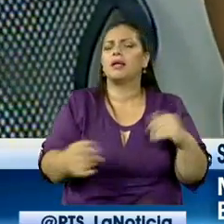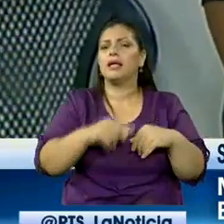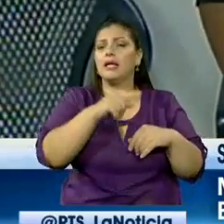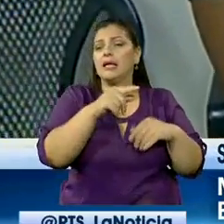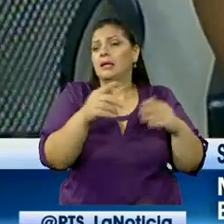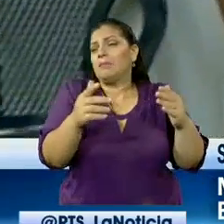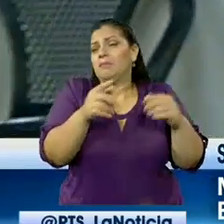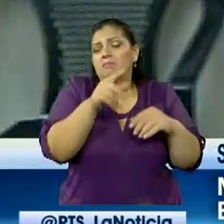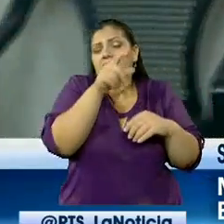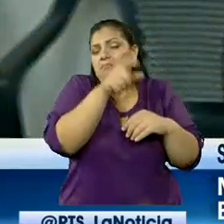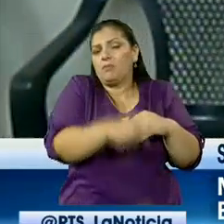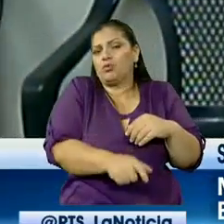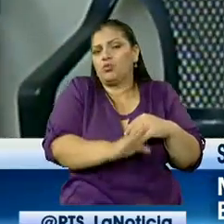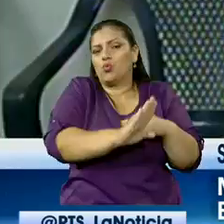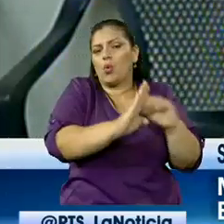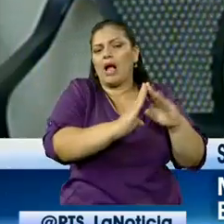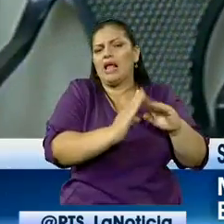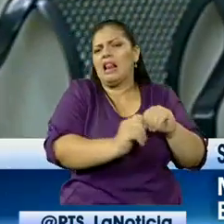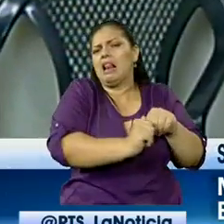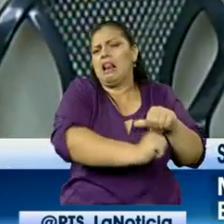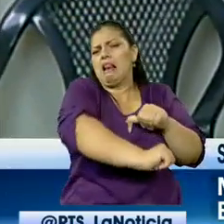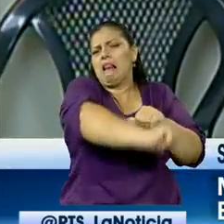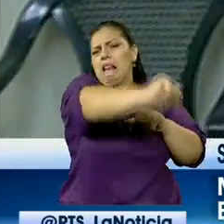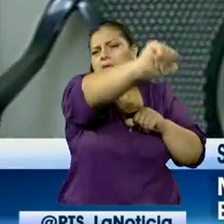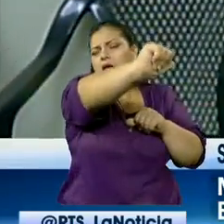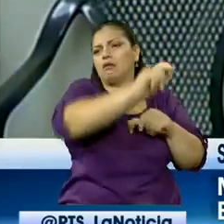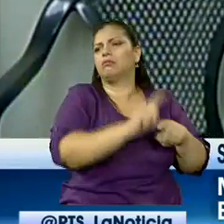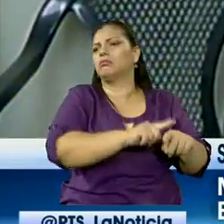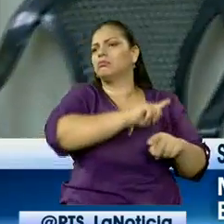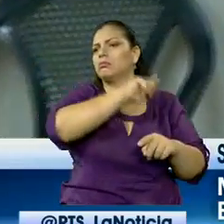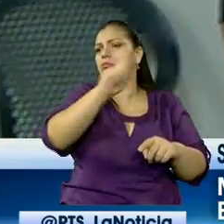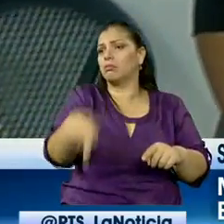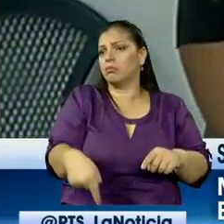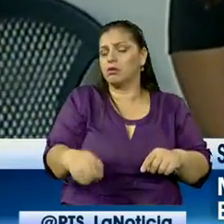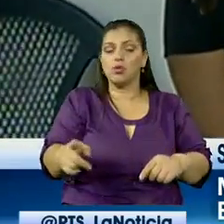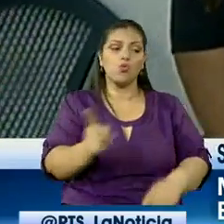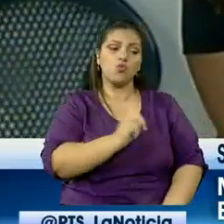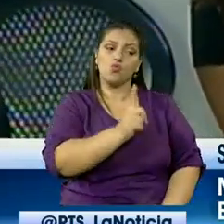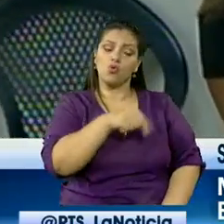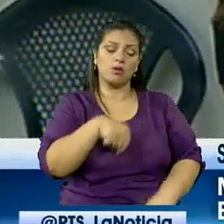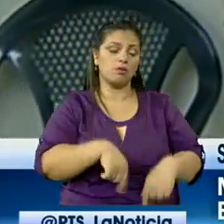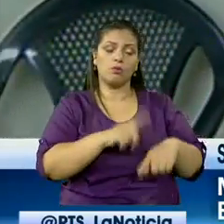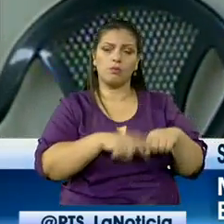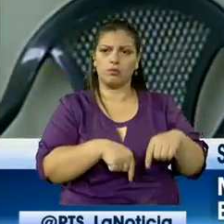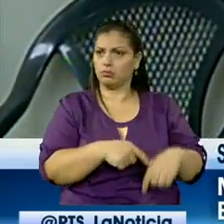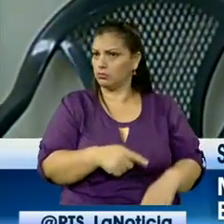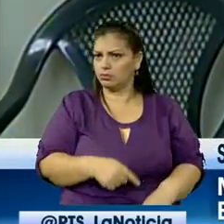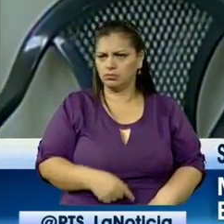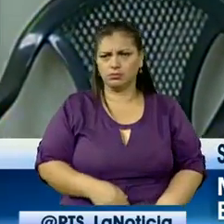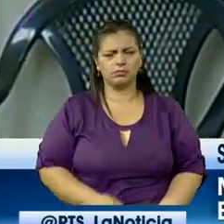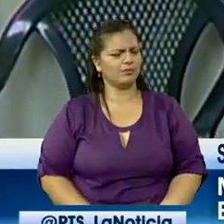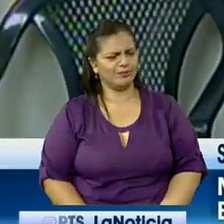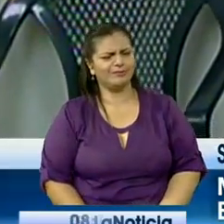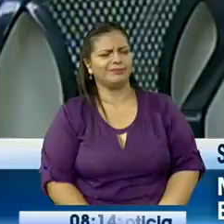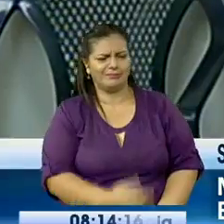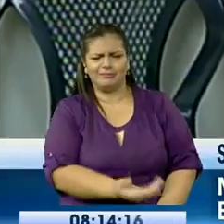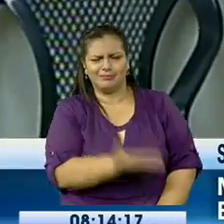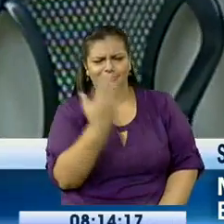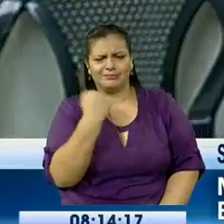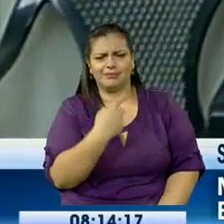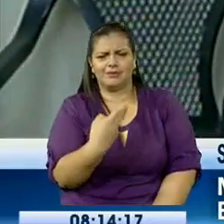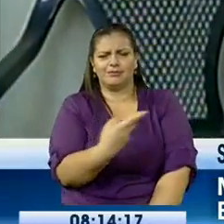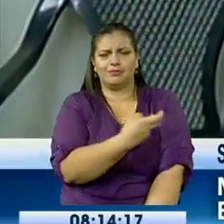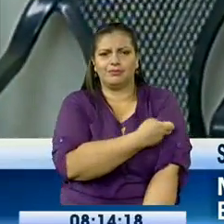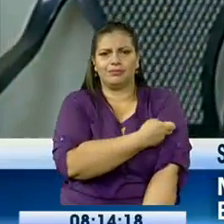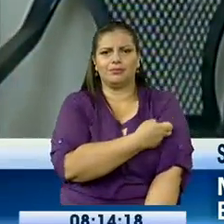atiende? Igual se la atiende, ya que es muy importante captar en ese momento a ese menor para que sea vacunado. Porque lo aconsejable sería que acuda al centro de salud